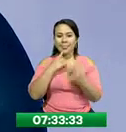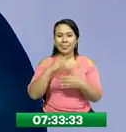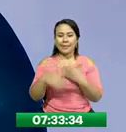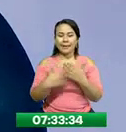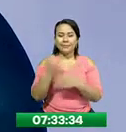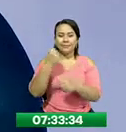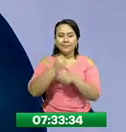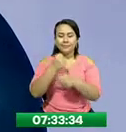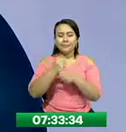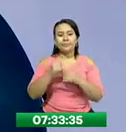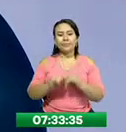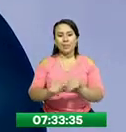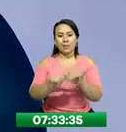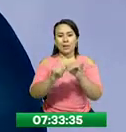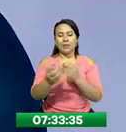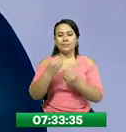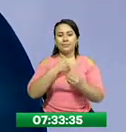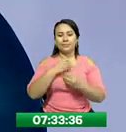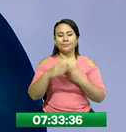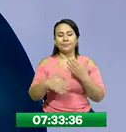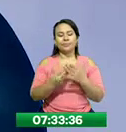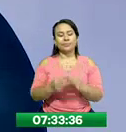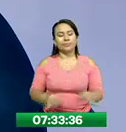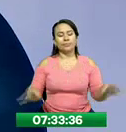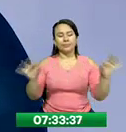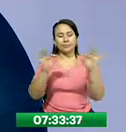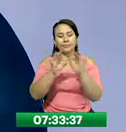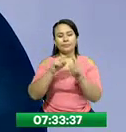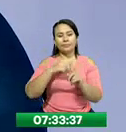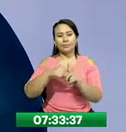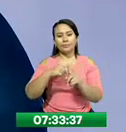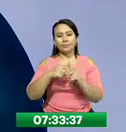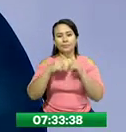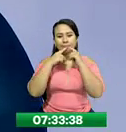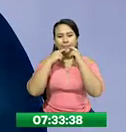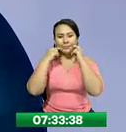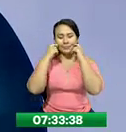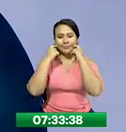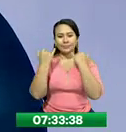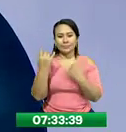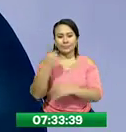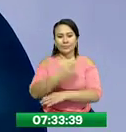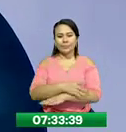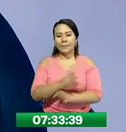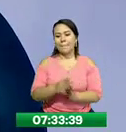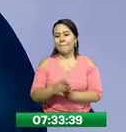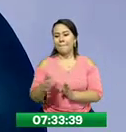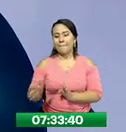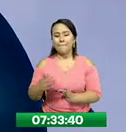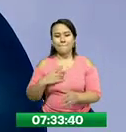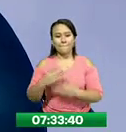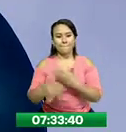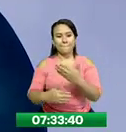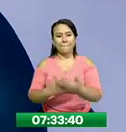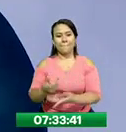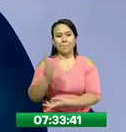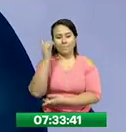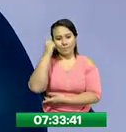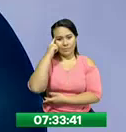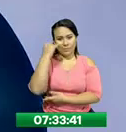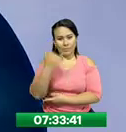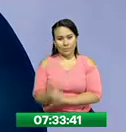Ellos están conscientes, son personas sumamente valientes, que están conscientes que es el momento de dar un paso adelante y están estructurando.